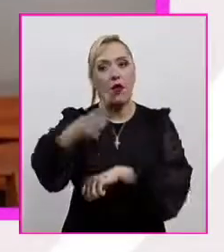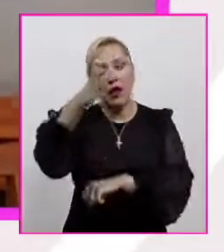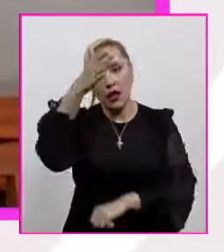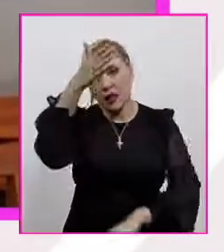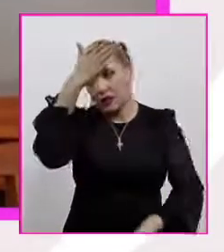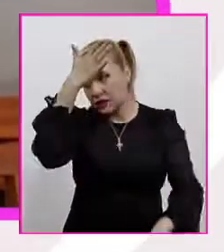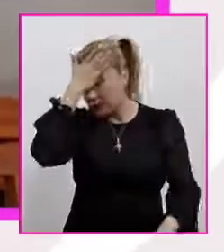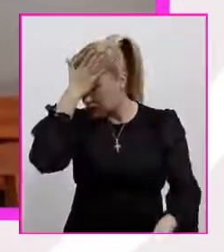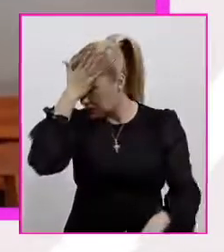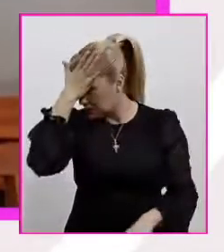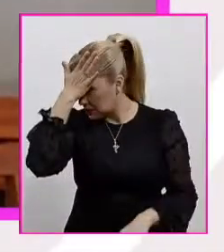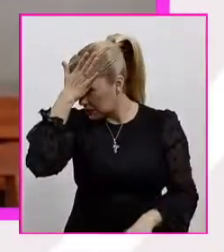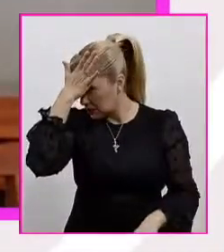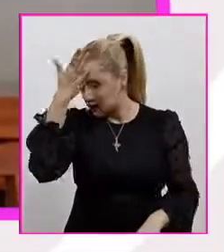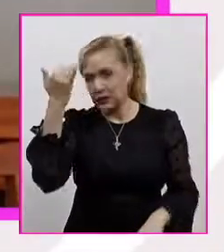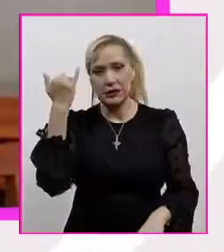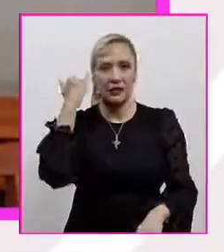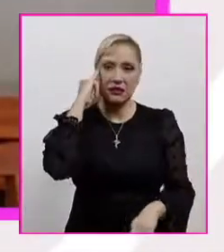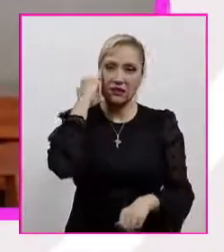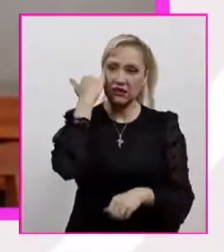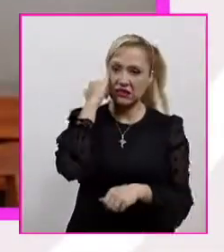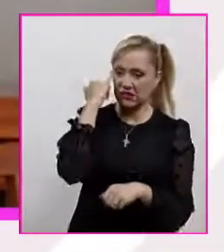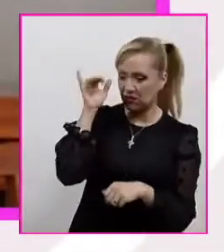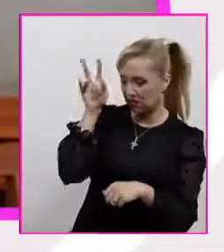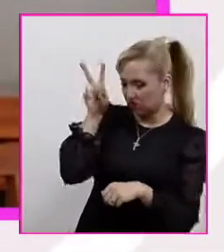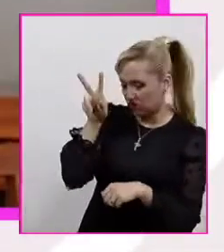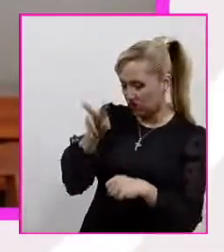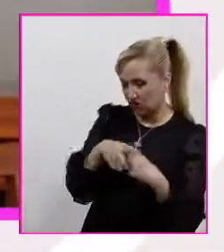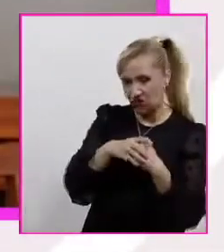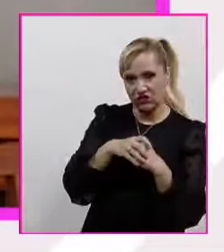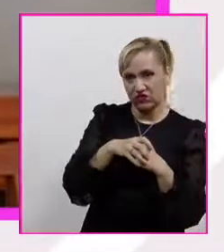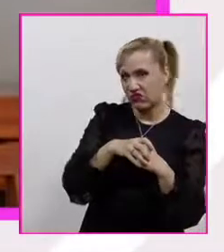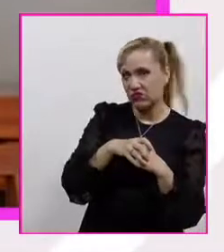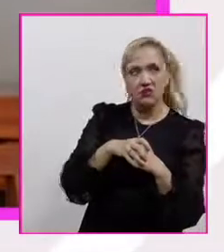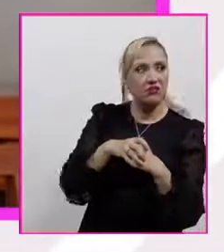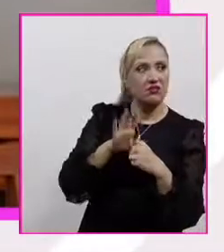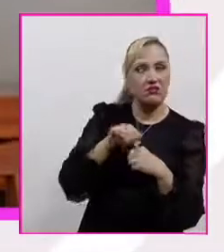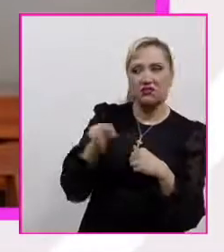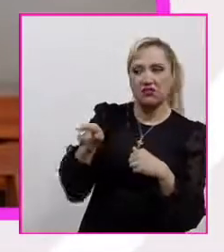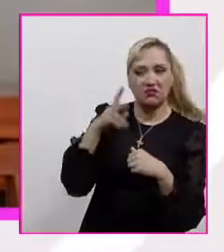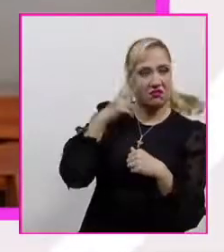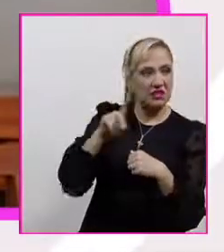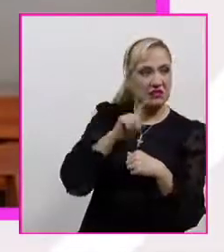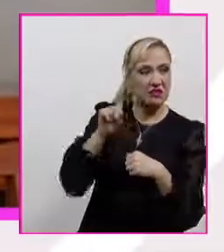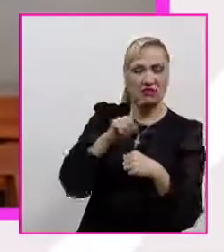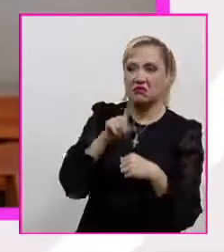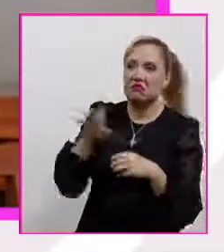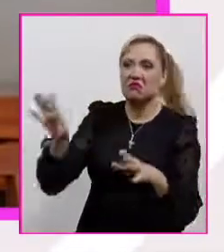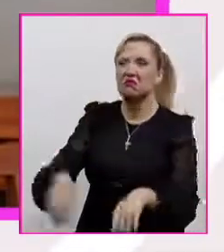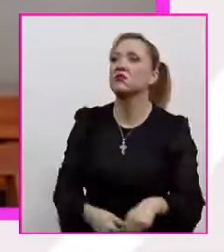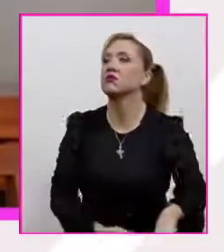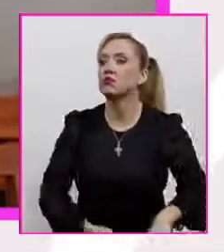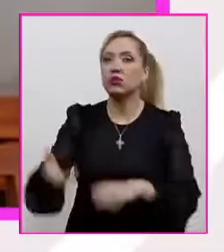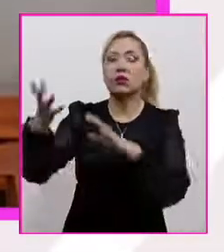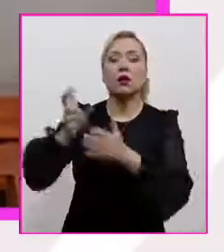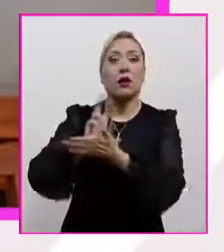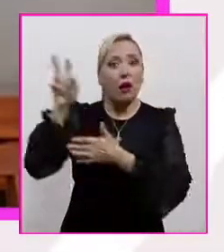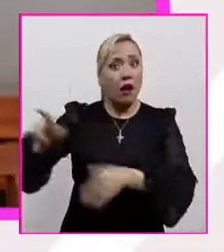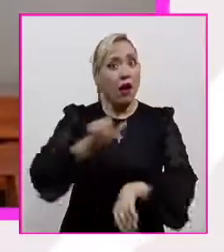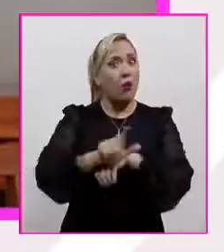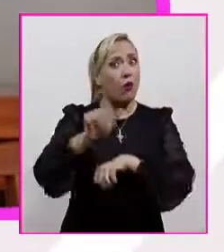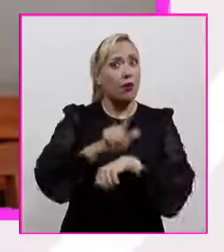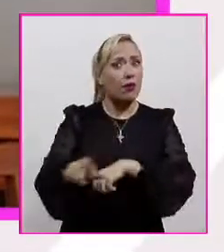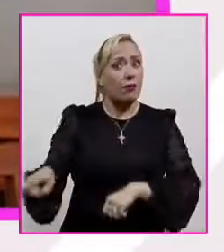una apariencia indígena, no sé por qué las vieron como que no eran mexicanas y las deportaron a Guatemala,